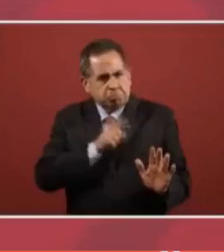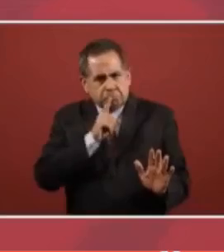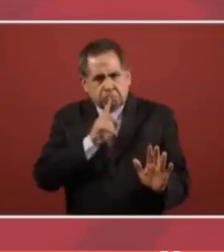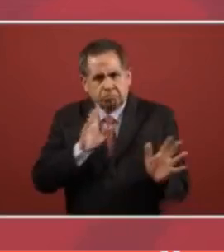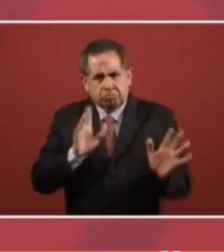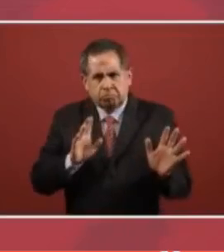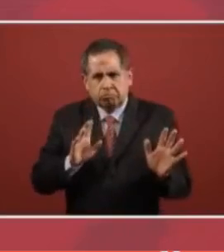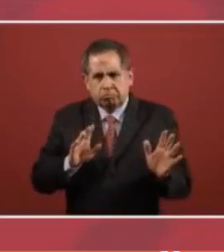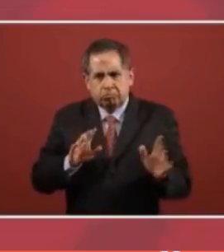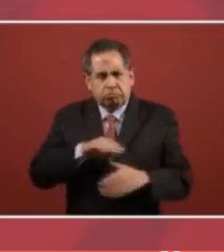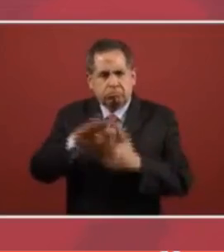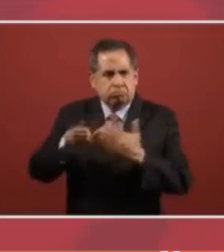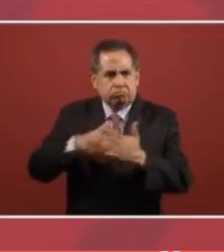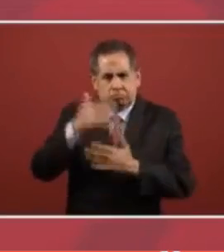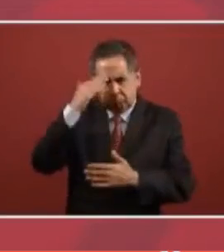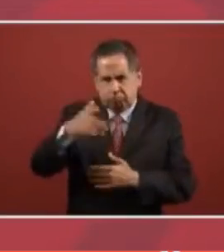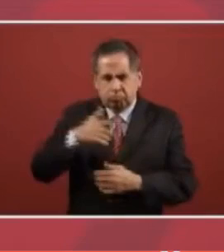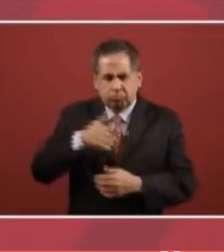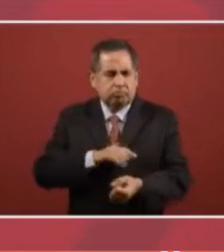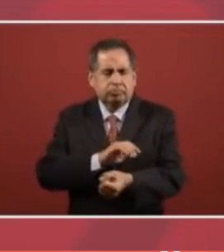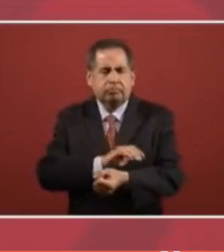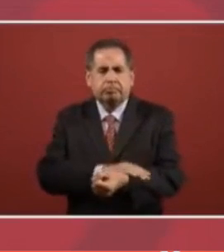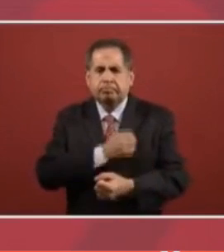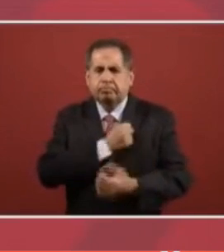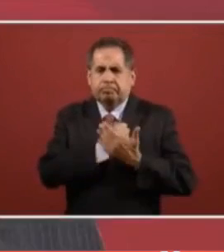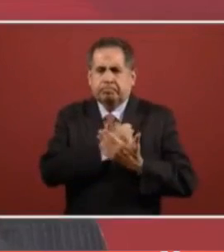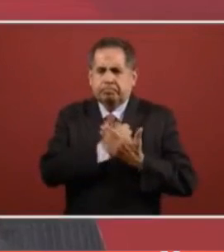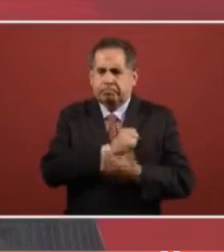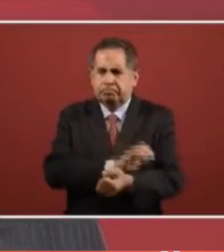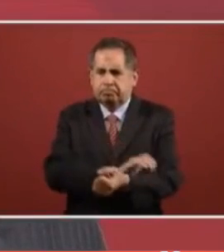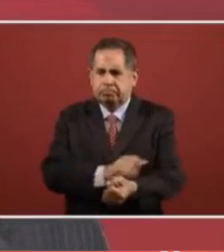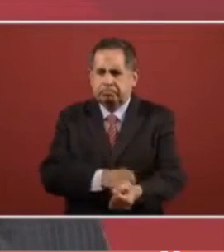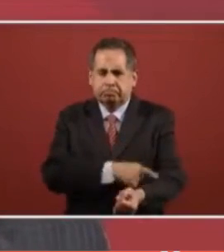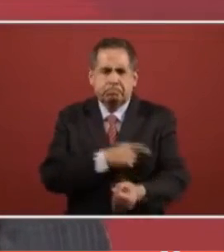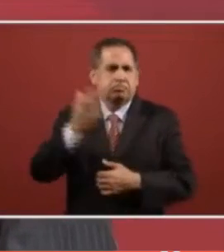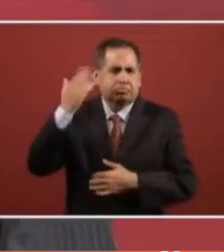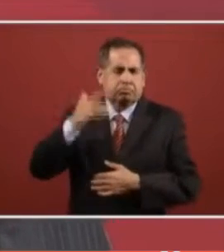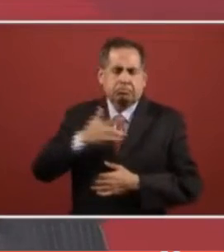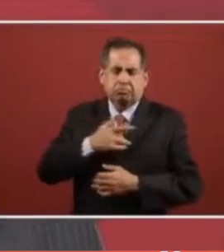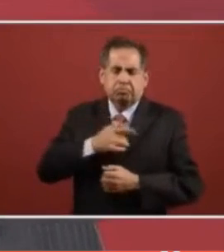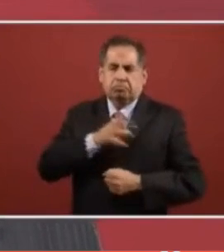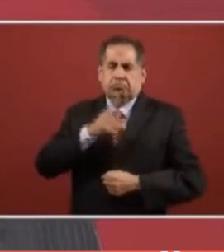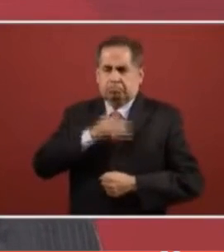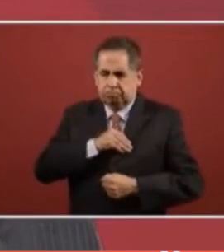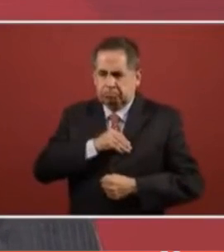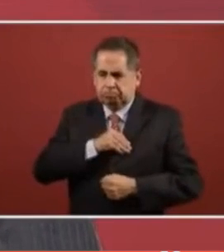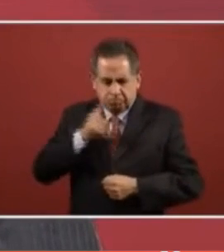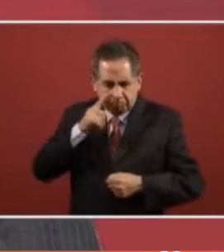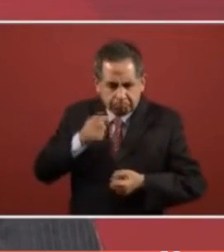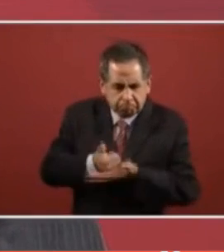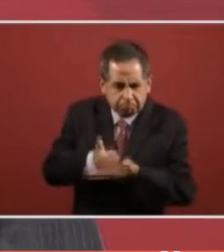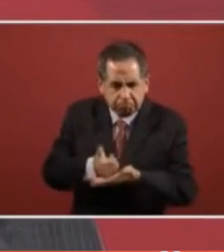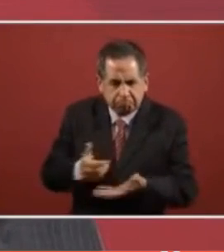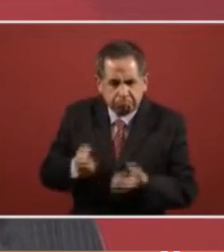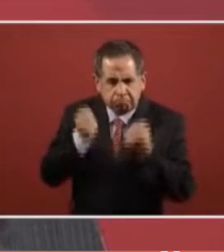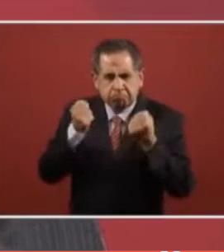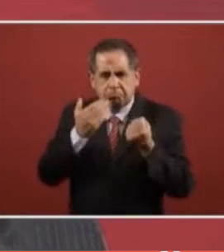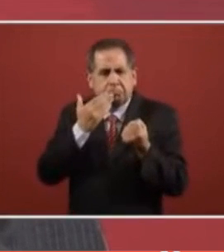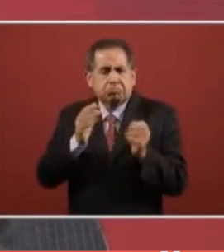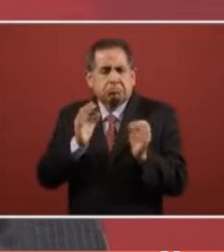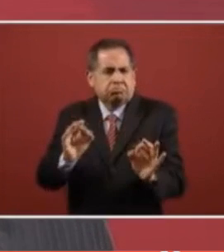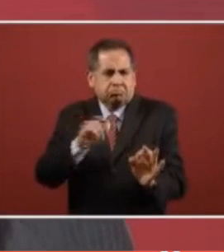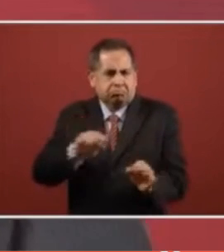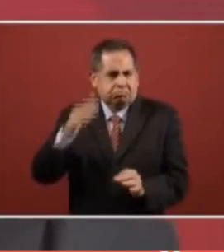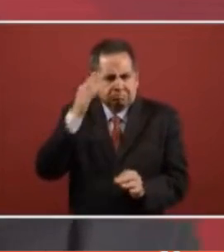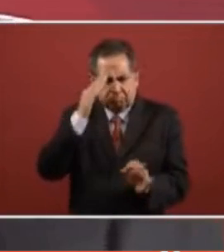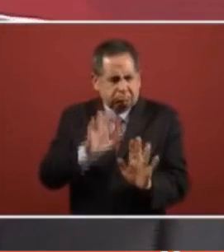Amigos, amigas, les invito a que se suscriban a este canal, que activen la campanita de notificaciones para que les lleguen todas las notas al instante, inmediatamente que publiquemos una